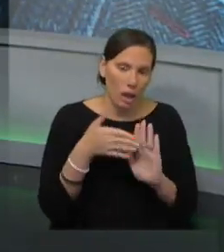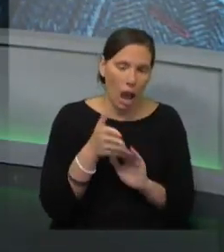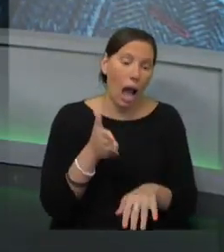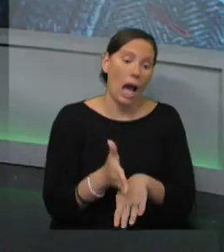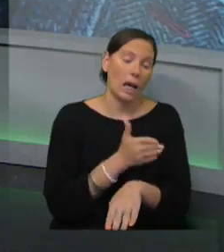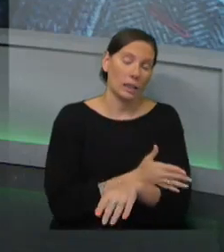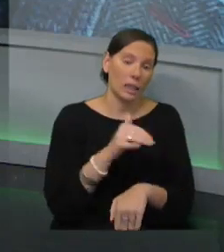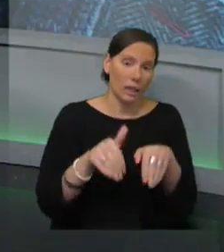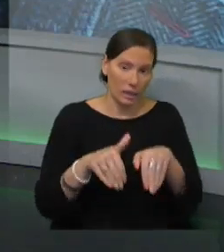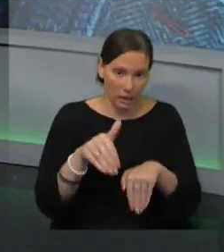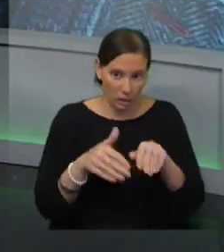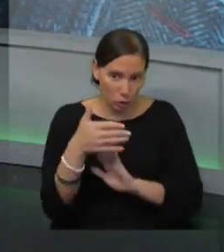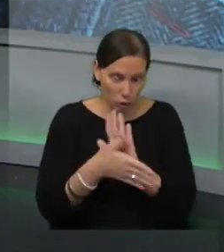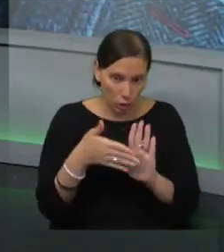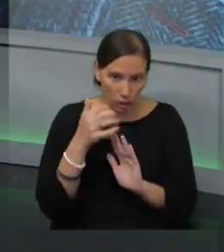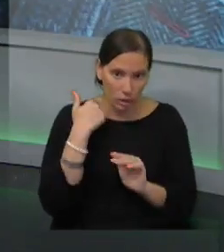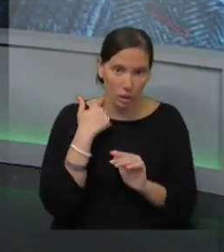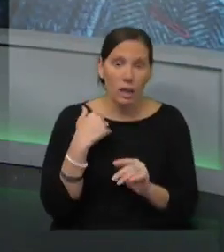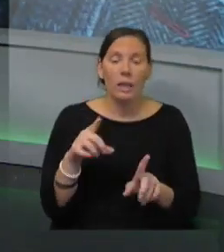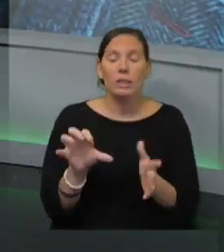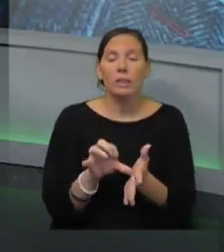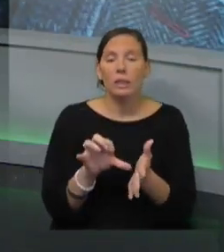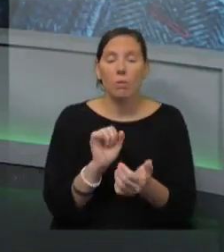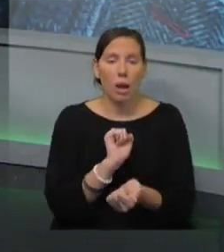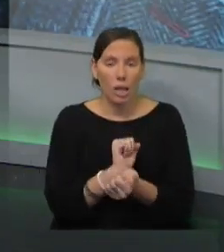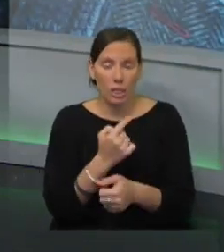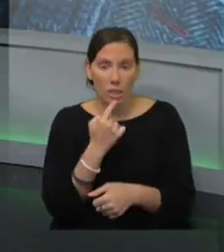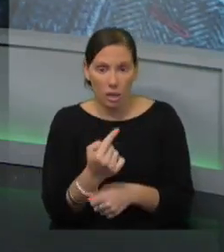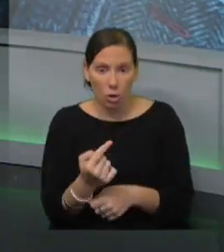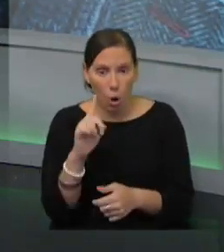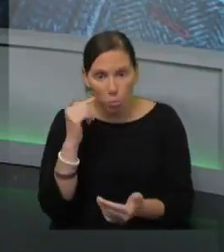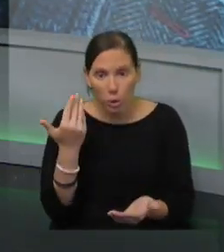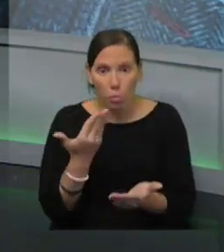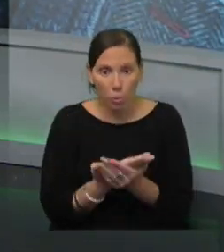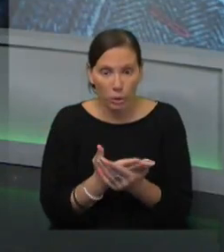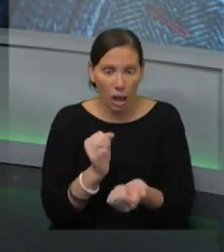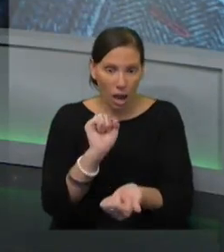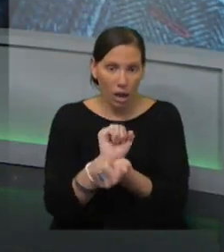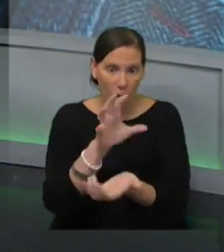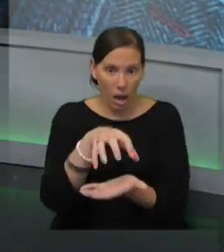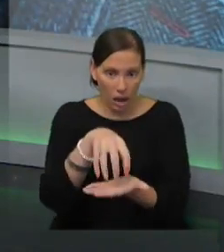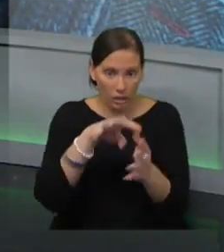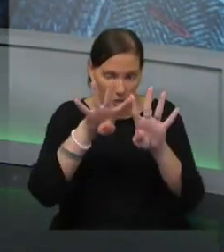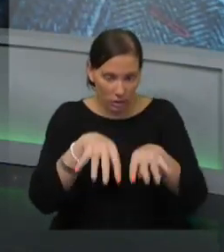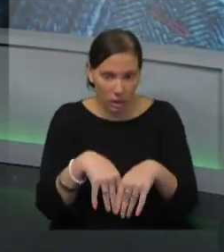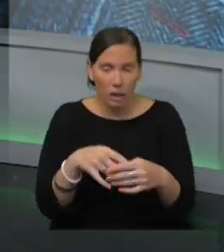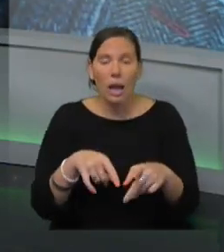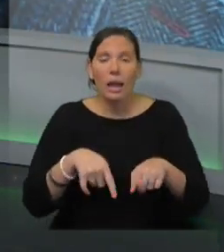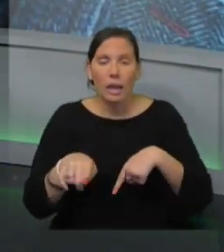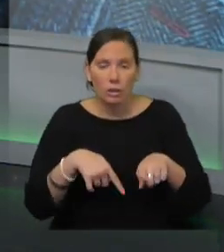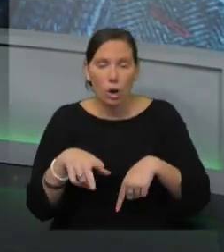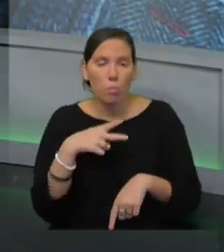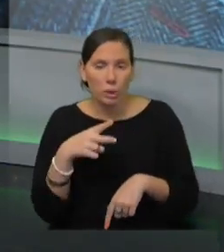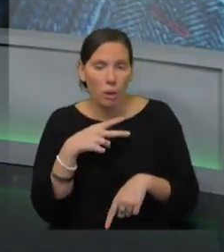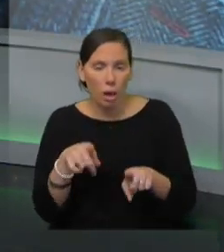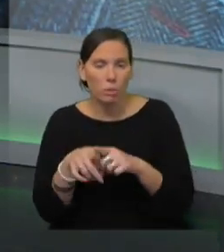elecciones nacionales sobre el sistema carcelario Ojeda se expresó y dice que propone llevar a las cárceles a una gestión privada al estilo de punta de rieles